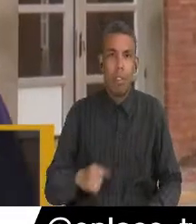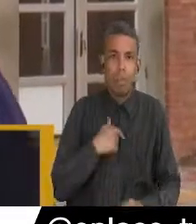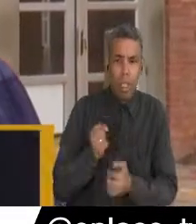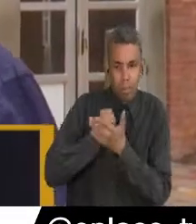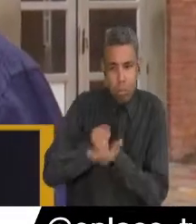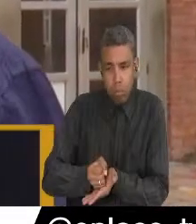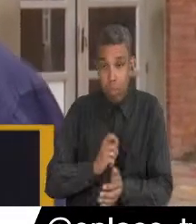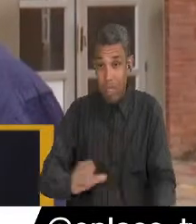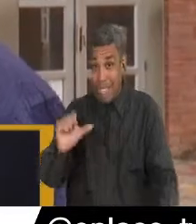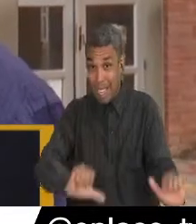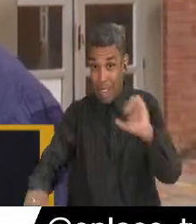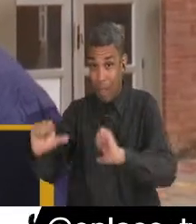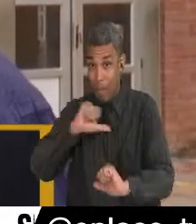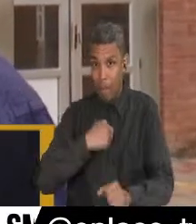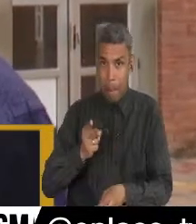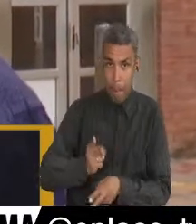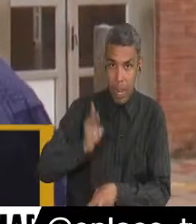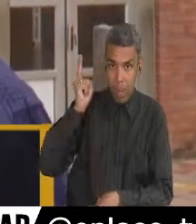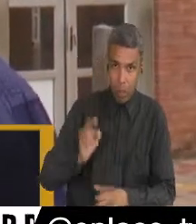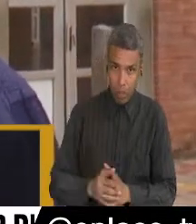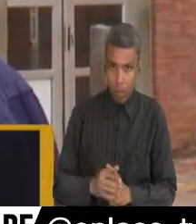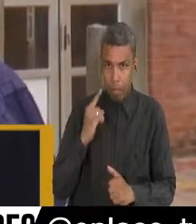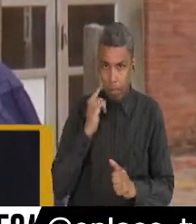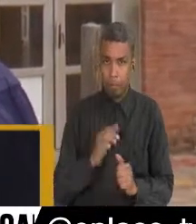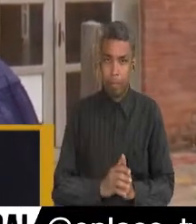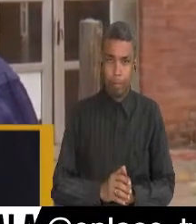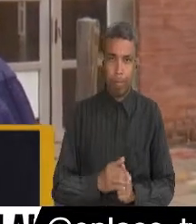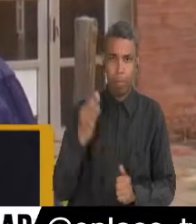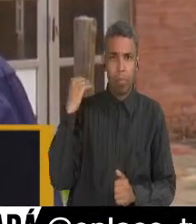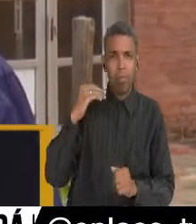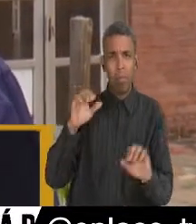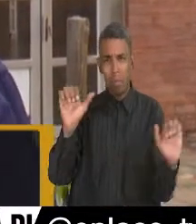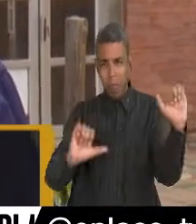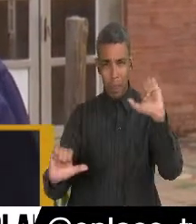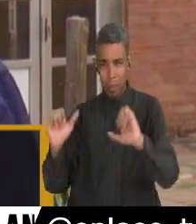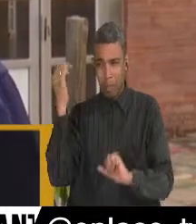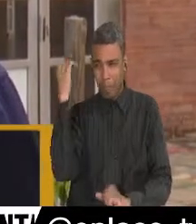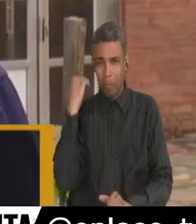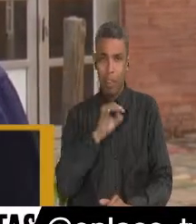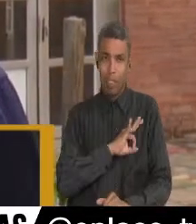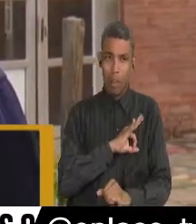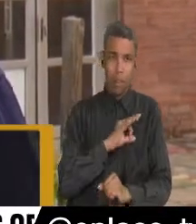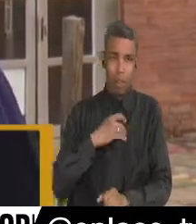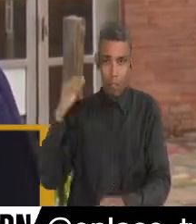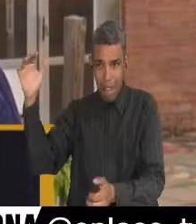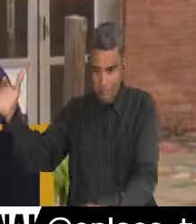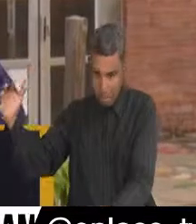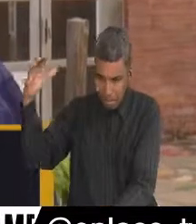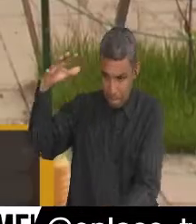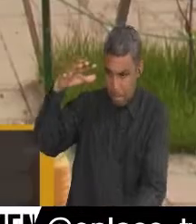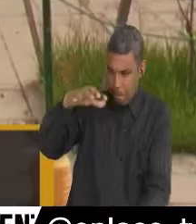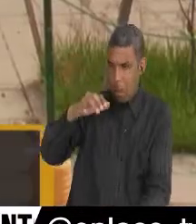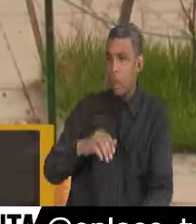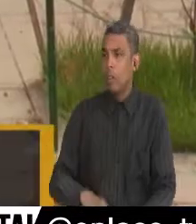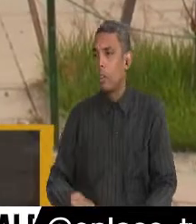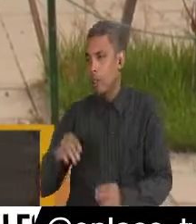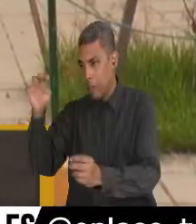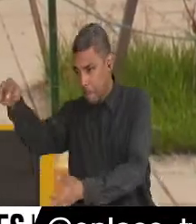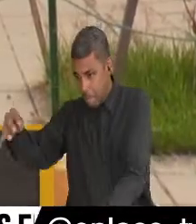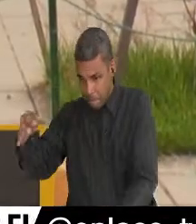producto que el día sábado fue traído aquí a la empresa, al colegio, en donde